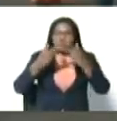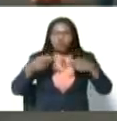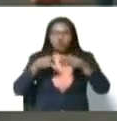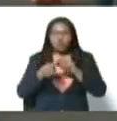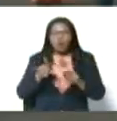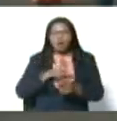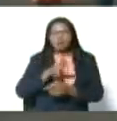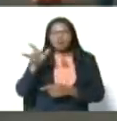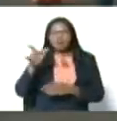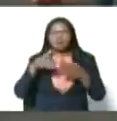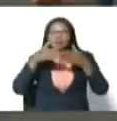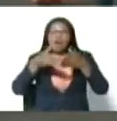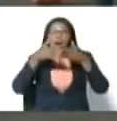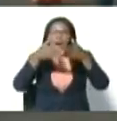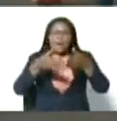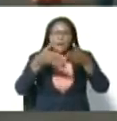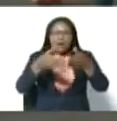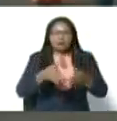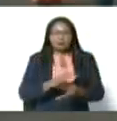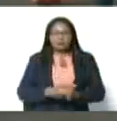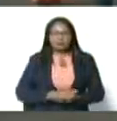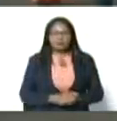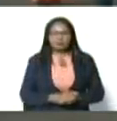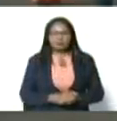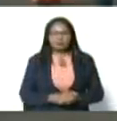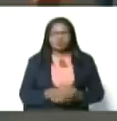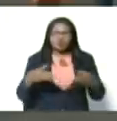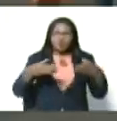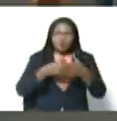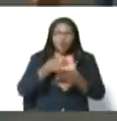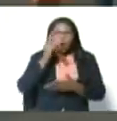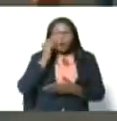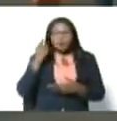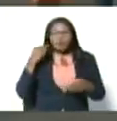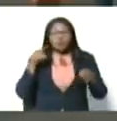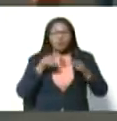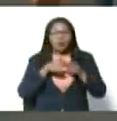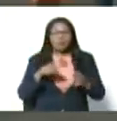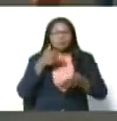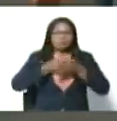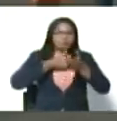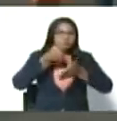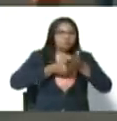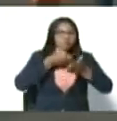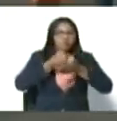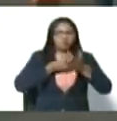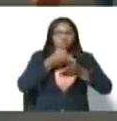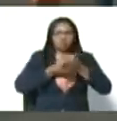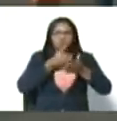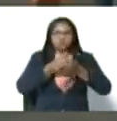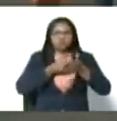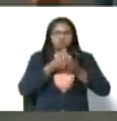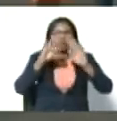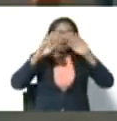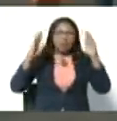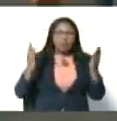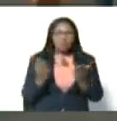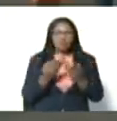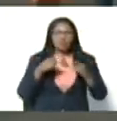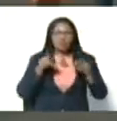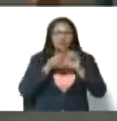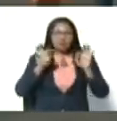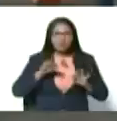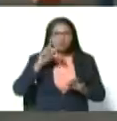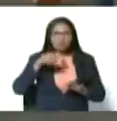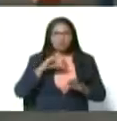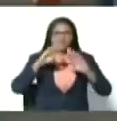Venezuela potencia. Un grupo de hombres y mujeres empeñados en demostrarle al mundo que en Venezuela sí